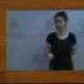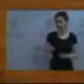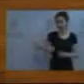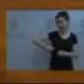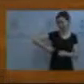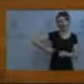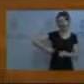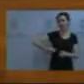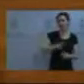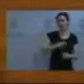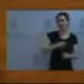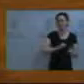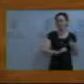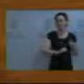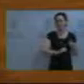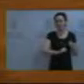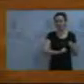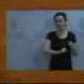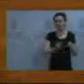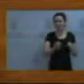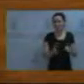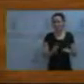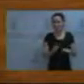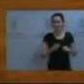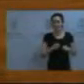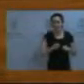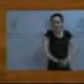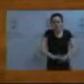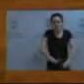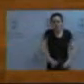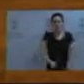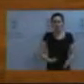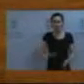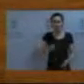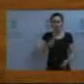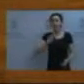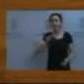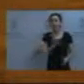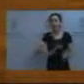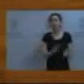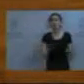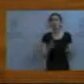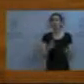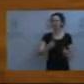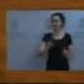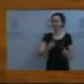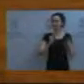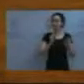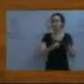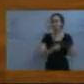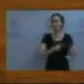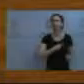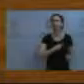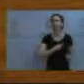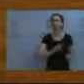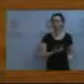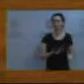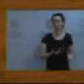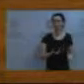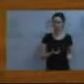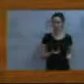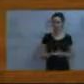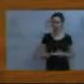parada cardíaca y tuvieron que sacarla de la parada cardíaca. Y la otra no fue tan grave, llegaba en una taquicardia supraventricular